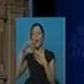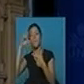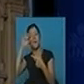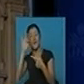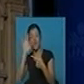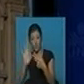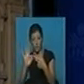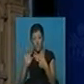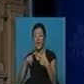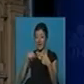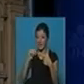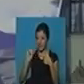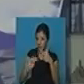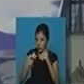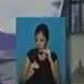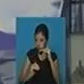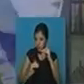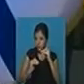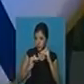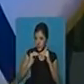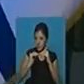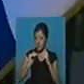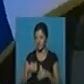quien viene subiendo en los sondeos. Y además,